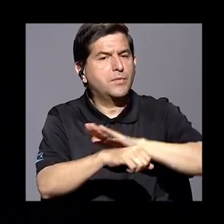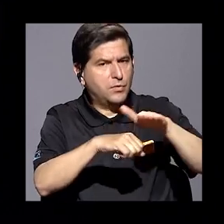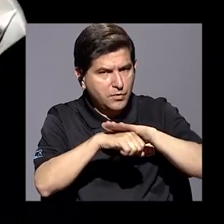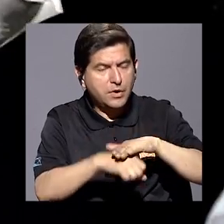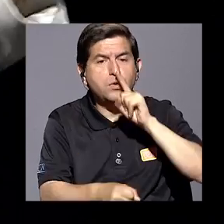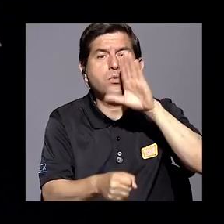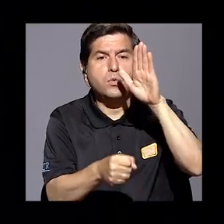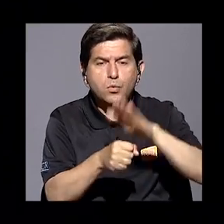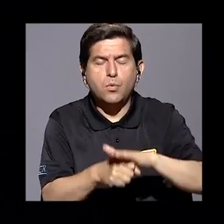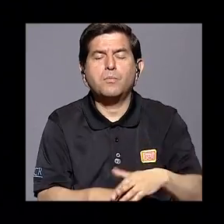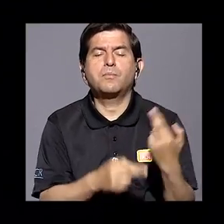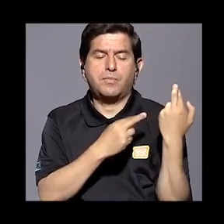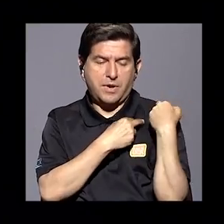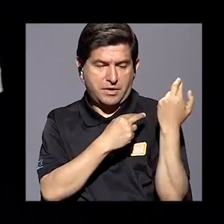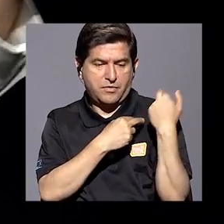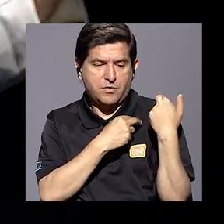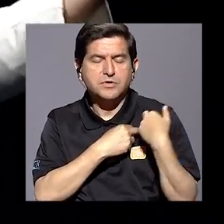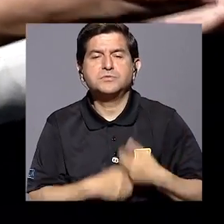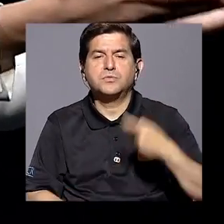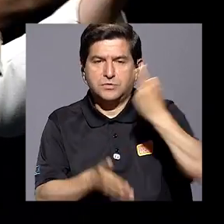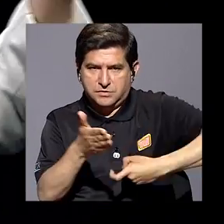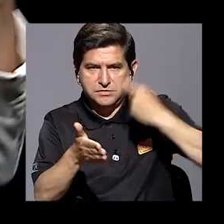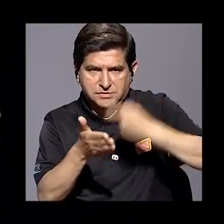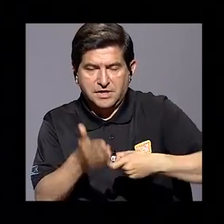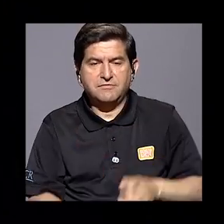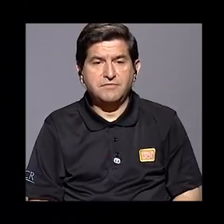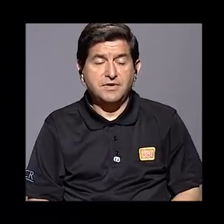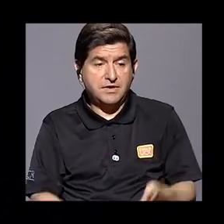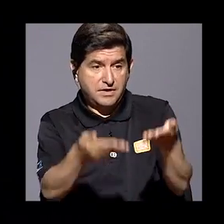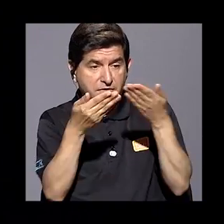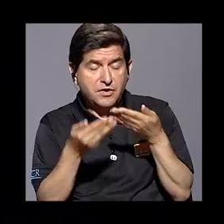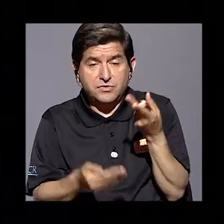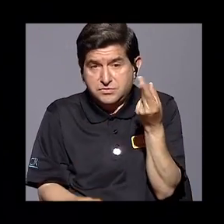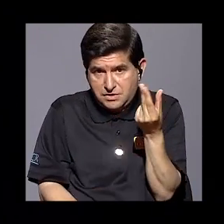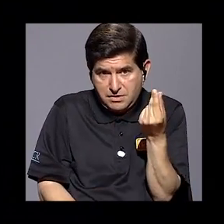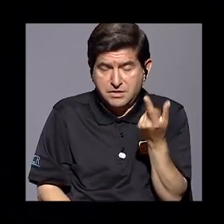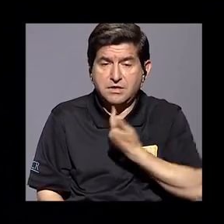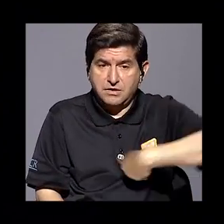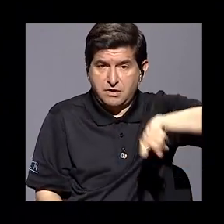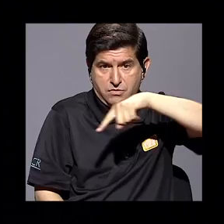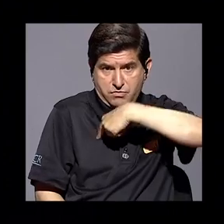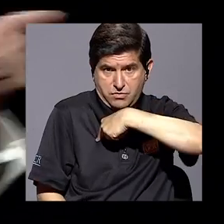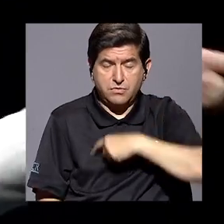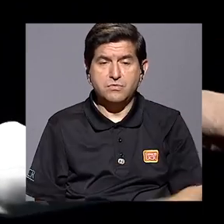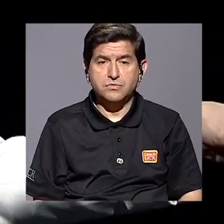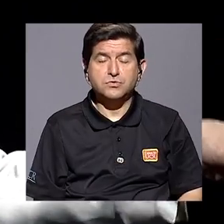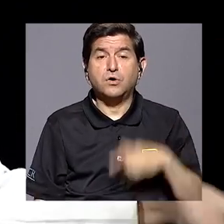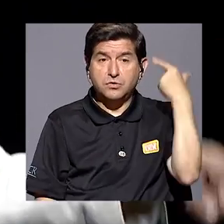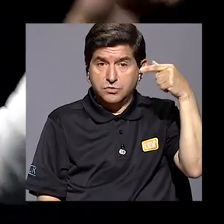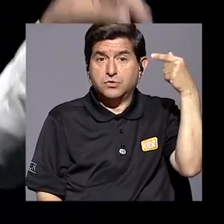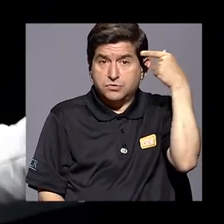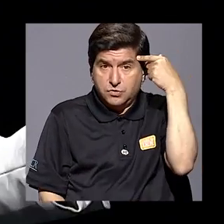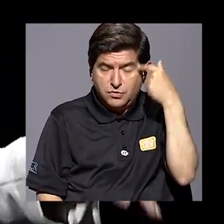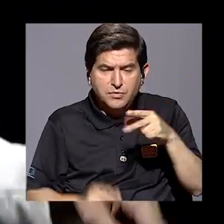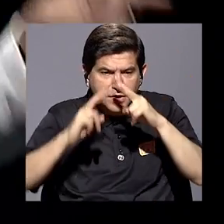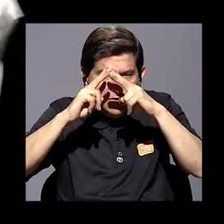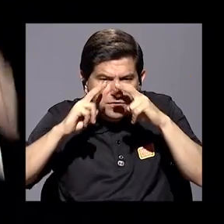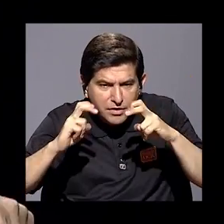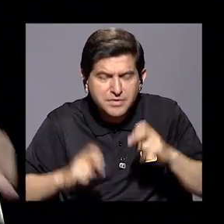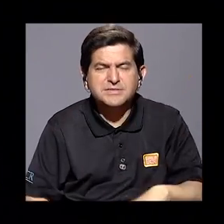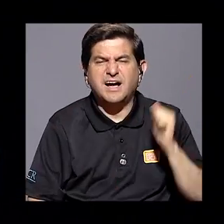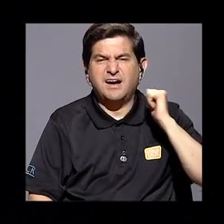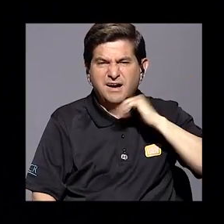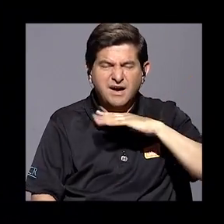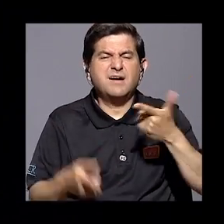cumpla sus deberes fiscales ok usted nos da el dinero standard fruit company nosotros estado ahí estoy de acuerdo en que hay que revisar la